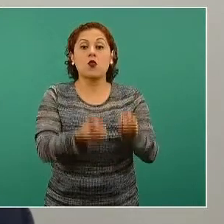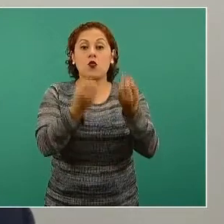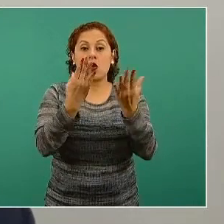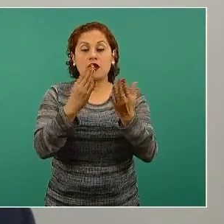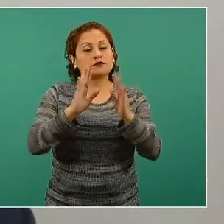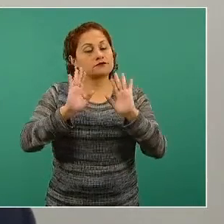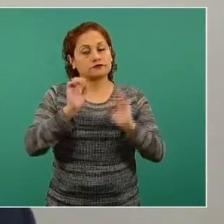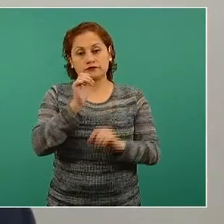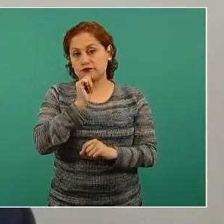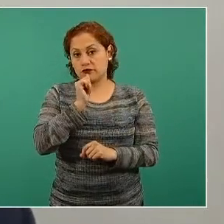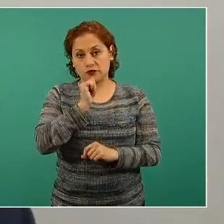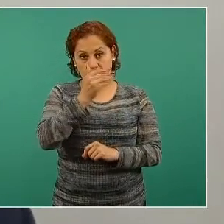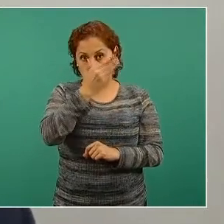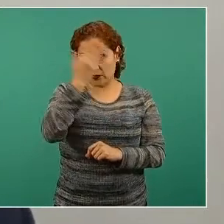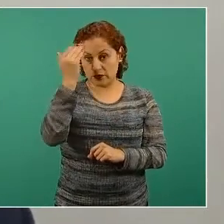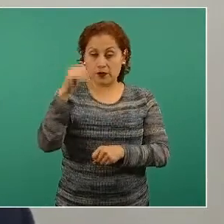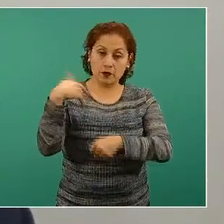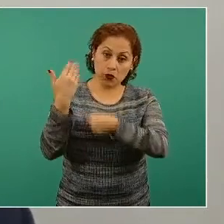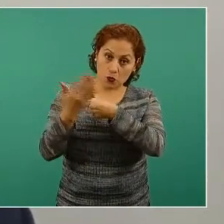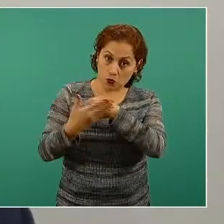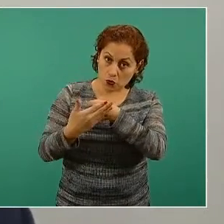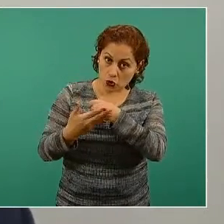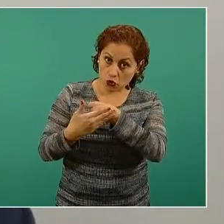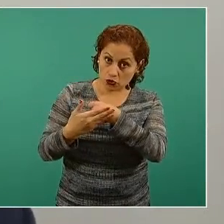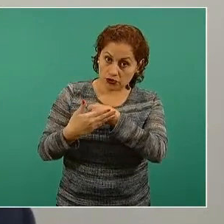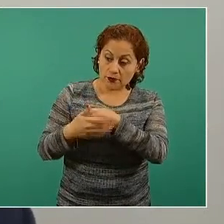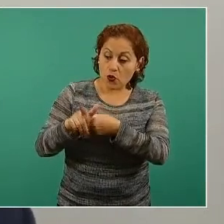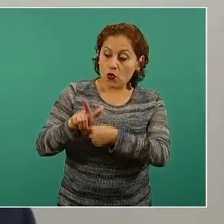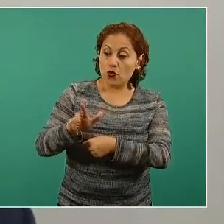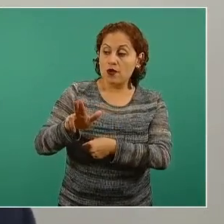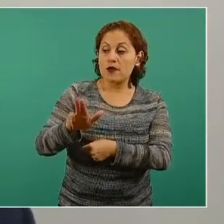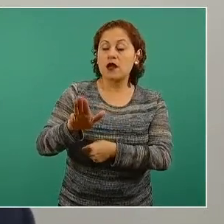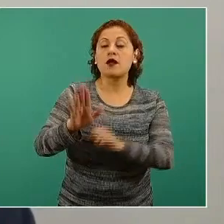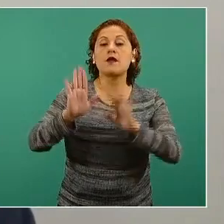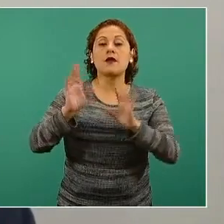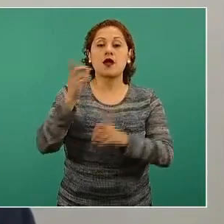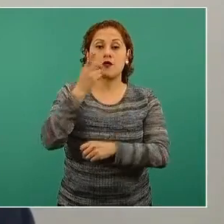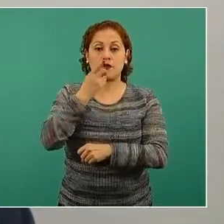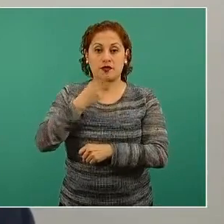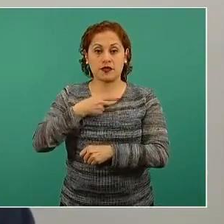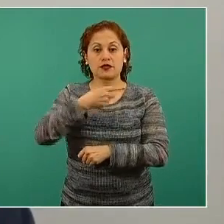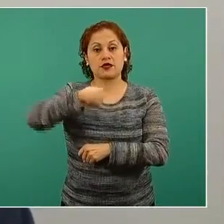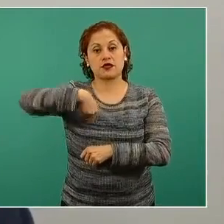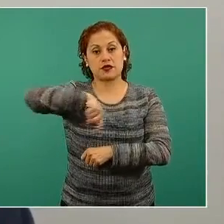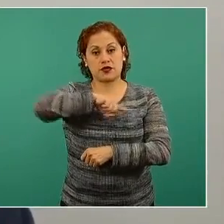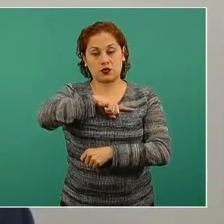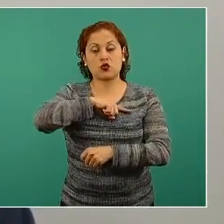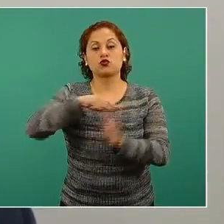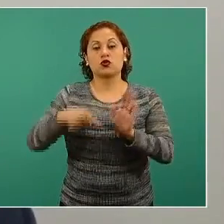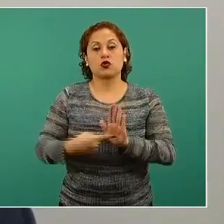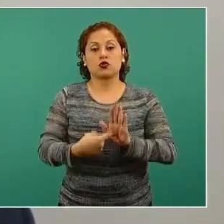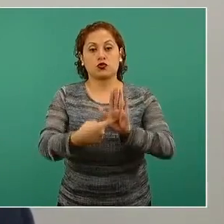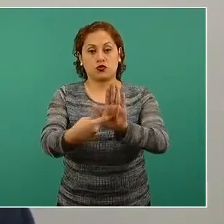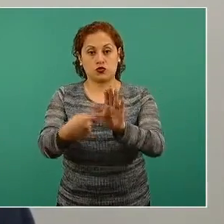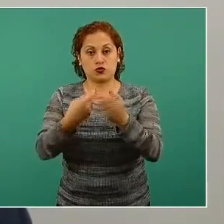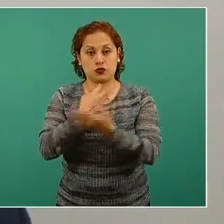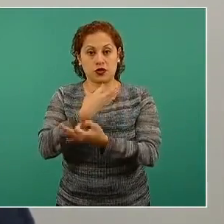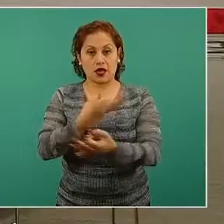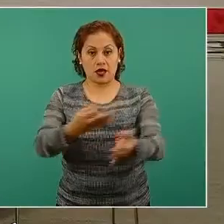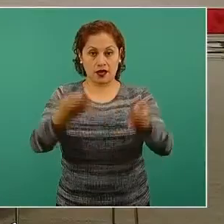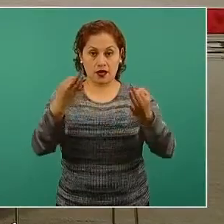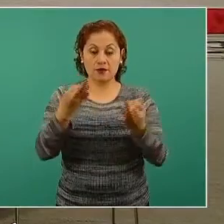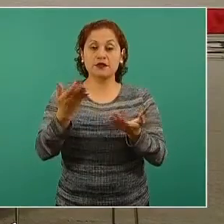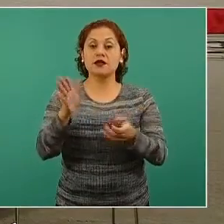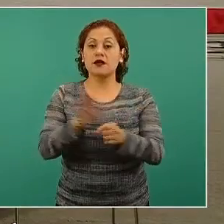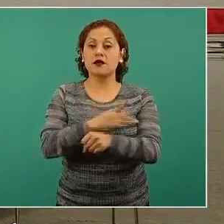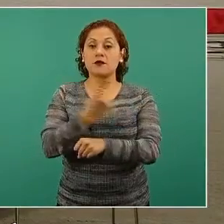a conocer en los siguientes días en función de la distribución y en las presentaciones que hacen, sobre todo los